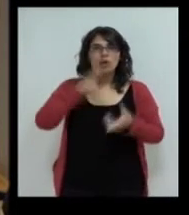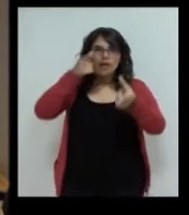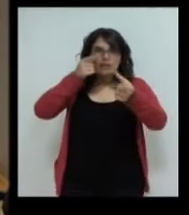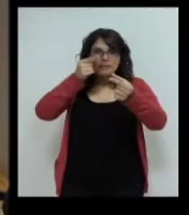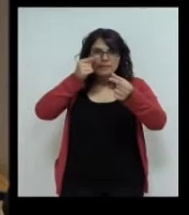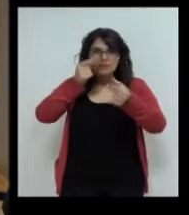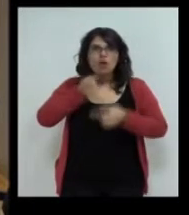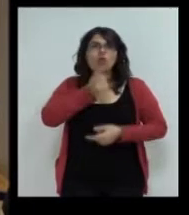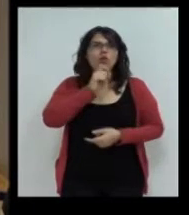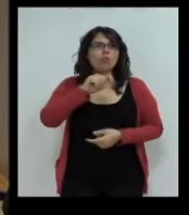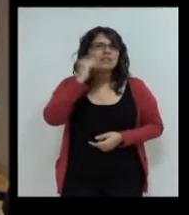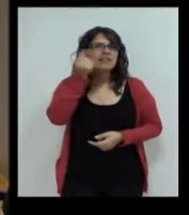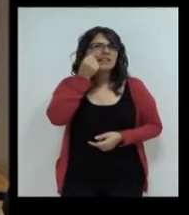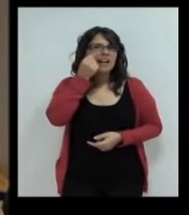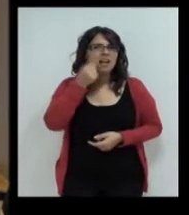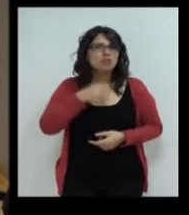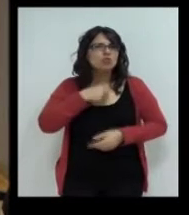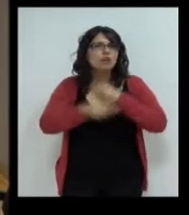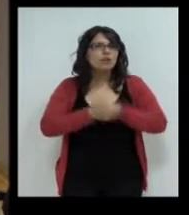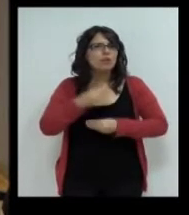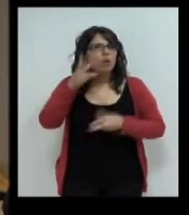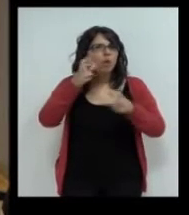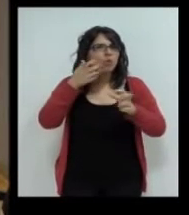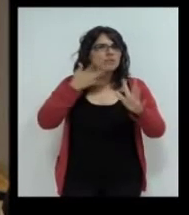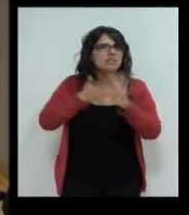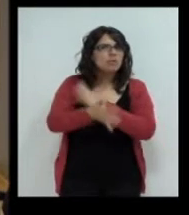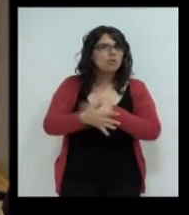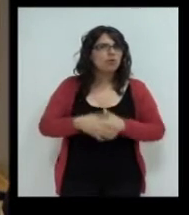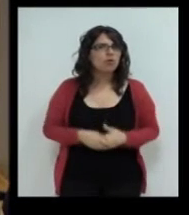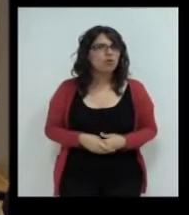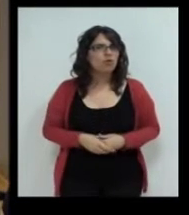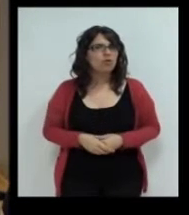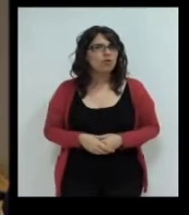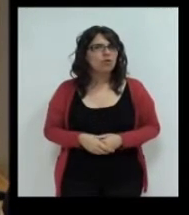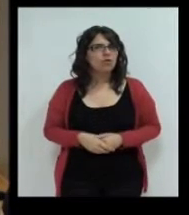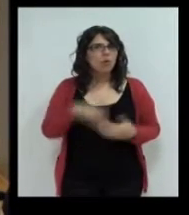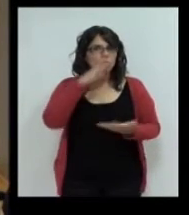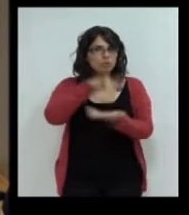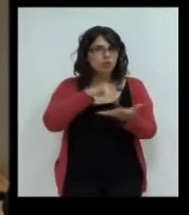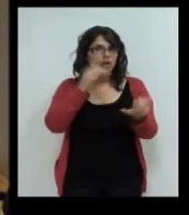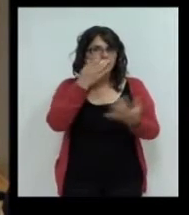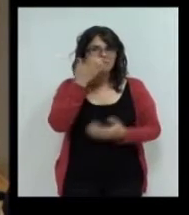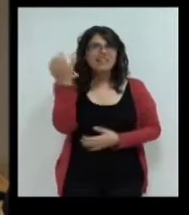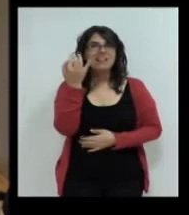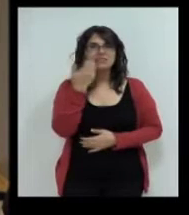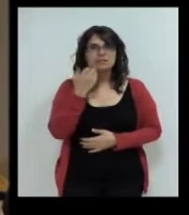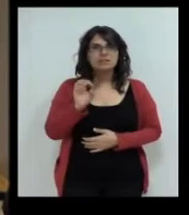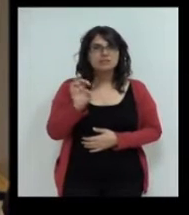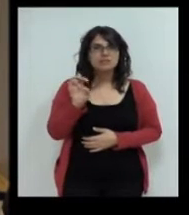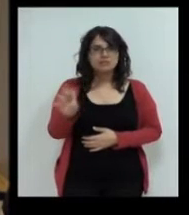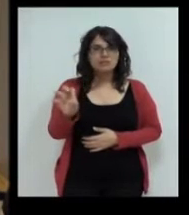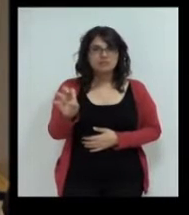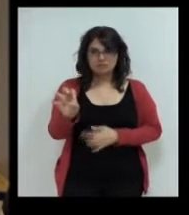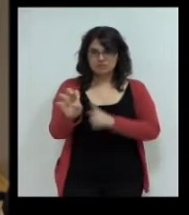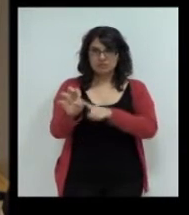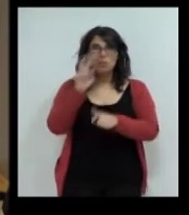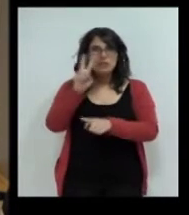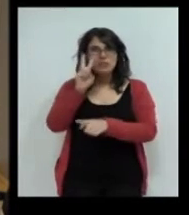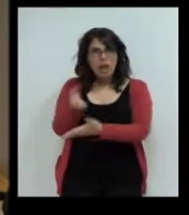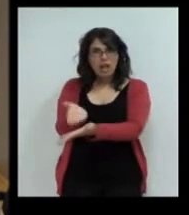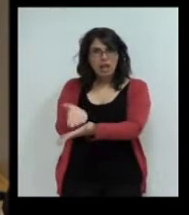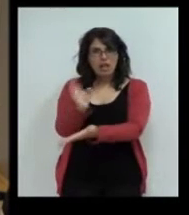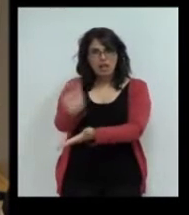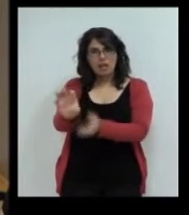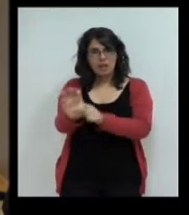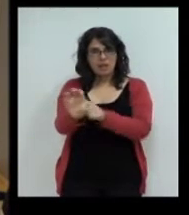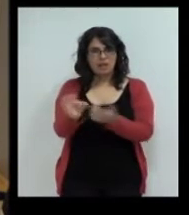¿cómo va a enterarse de que estamos haciendo la audiodescripción? Si es que lo estamos indicando con una señal visual, digámoslo